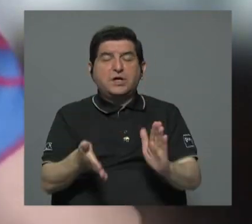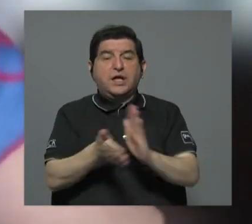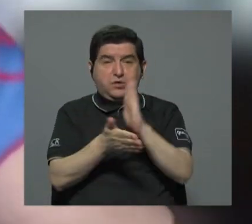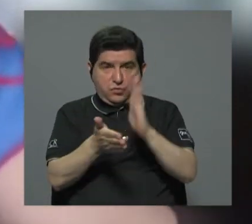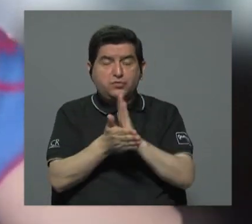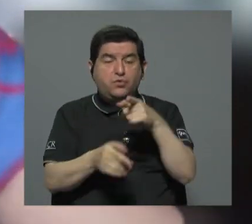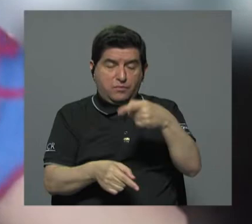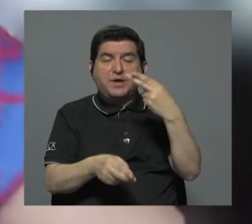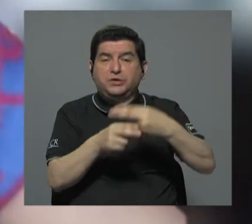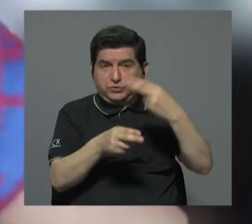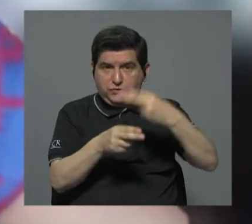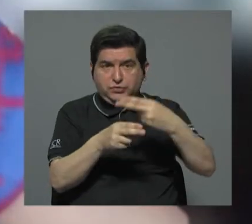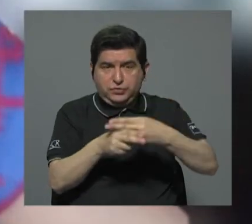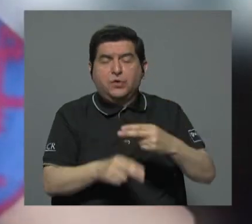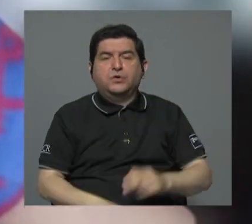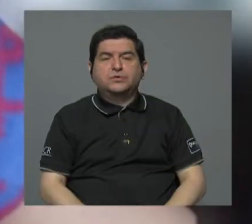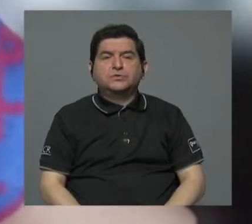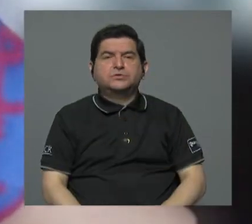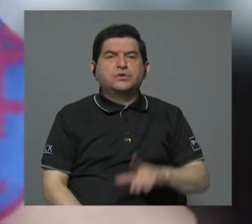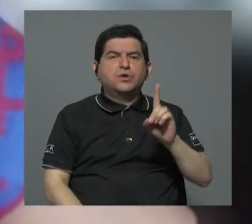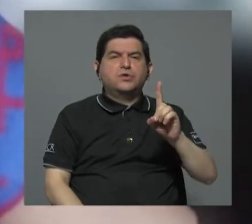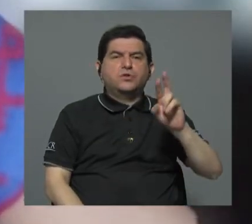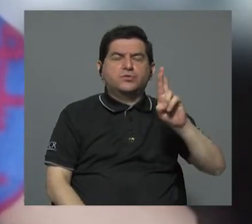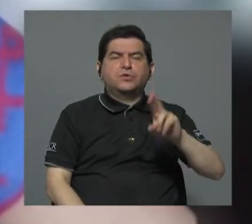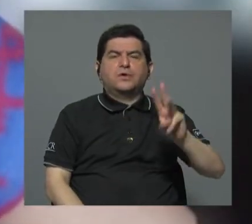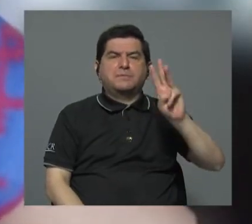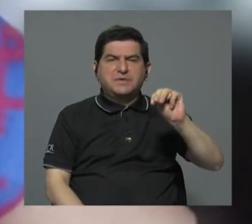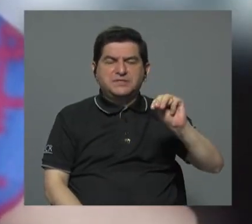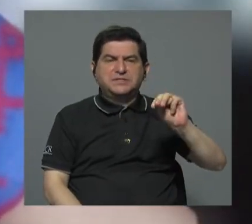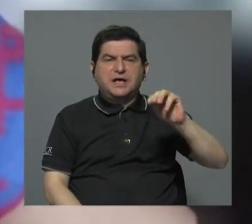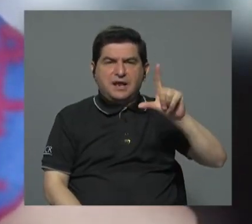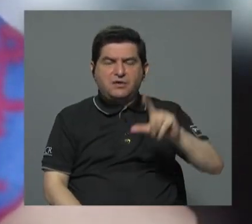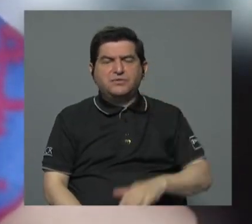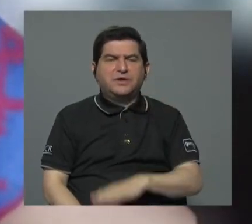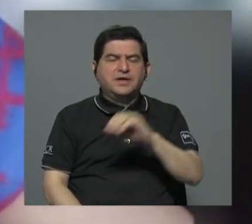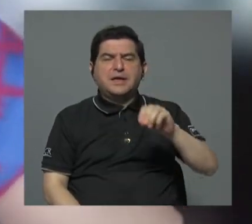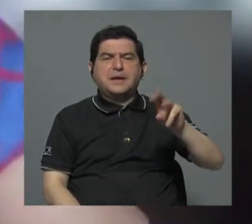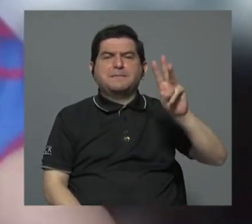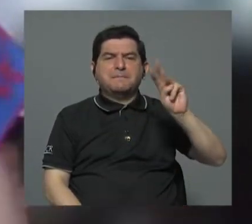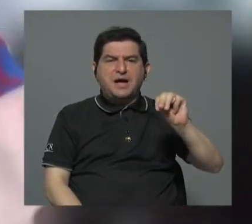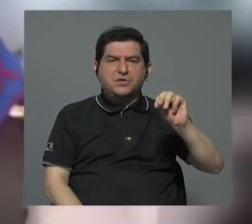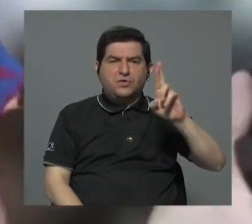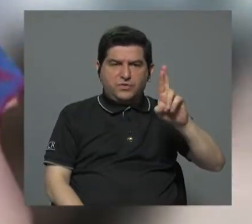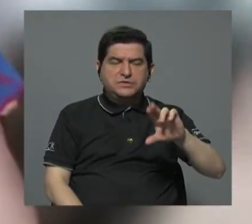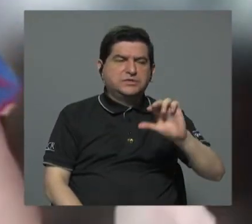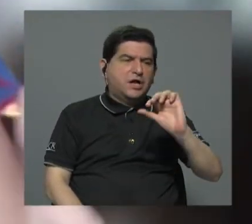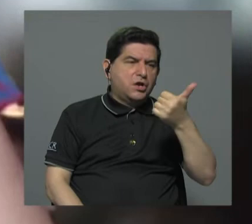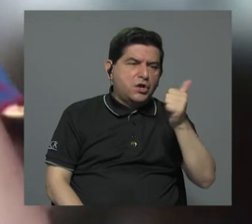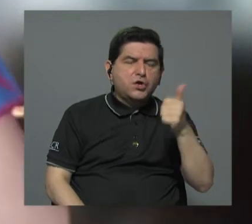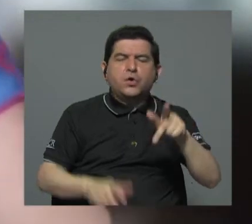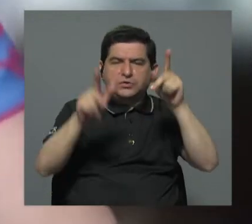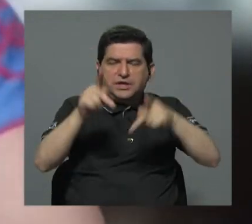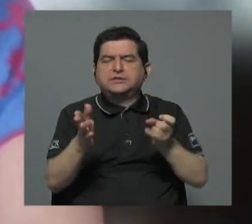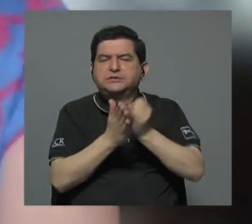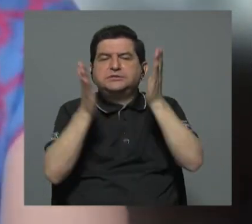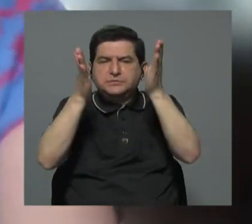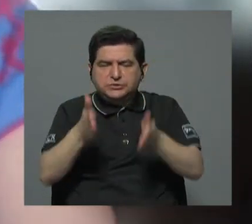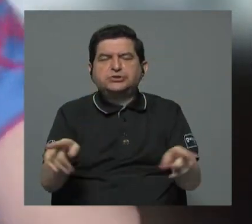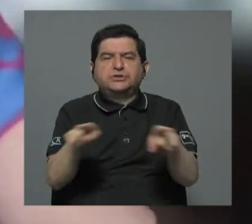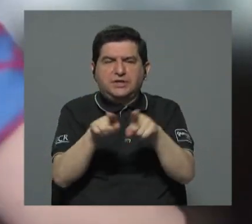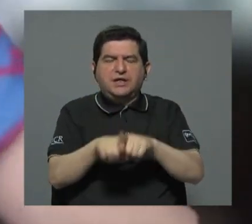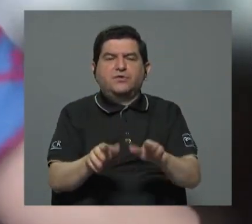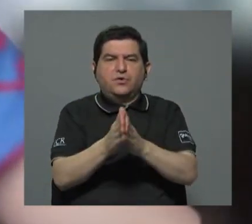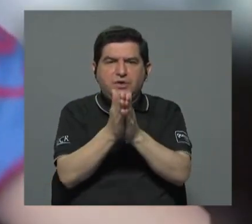¿no? Por parte del doctor Michel Audeick y de Matthew Ristall y otra serie de investigadores, ¿no? Este